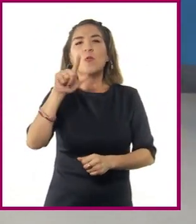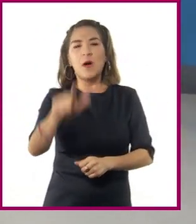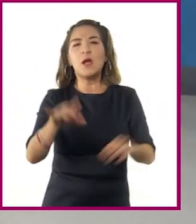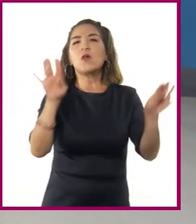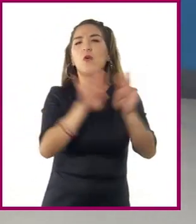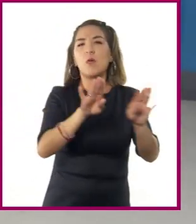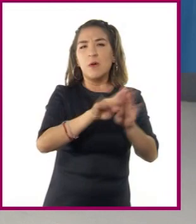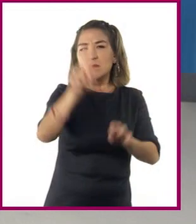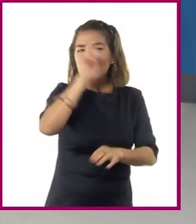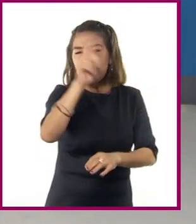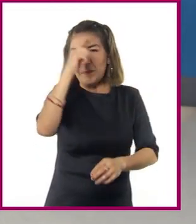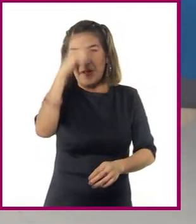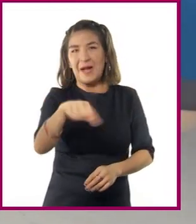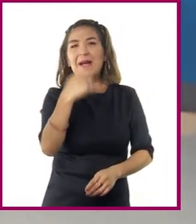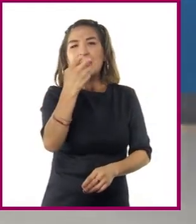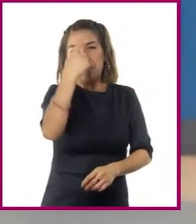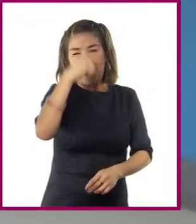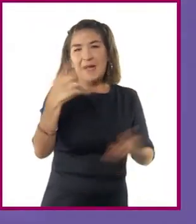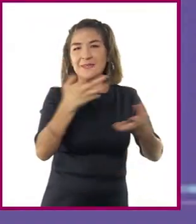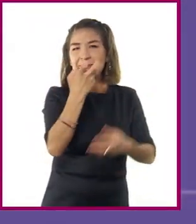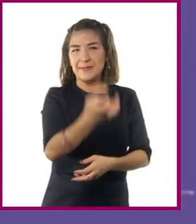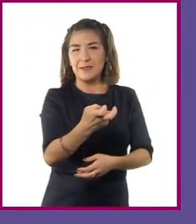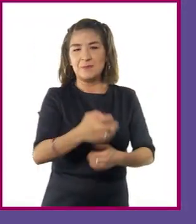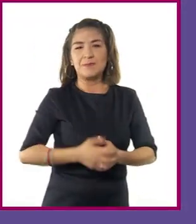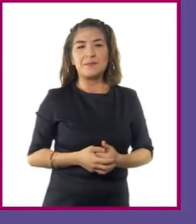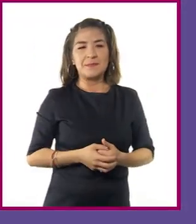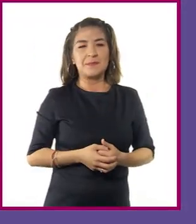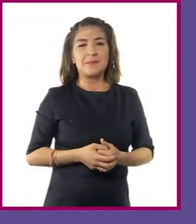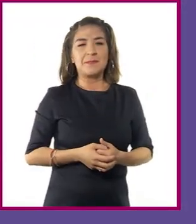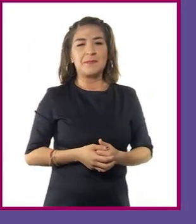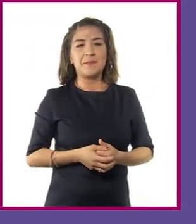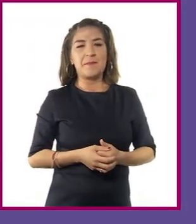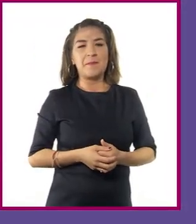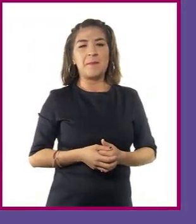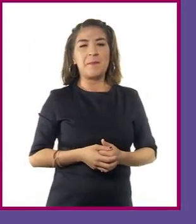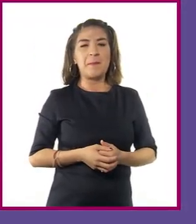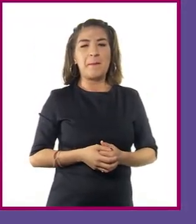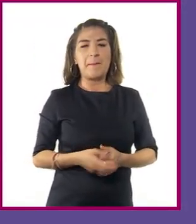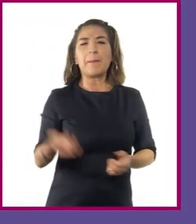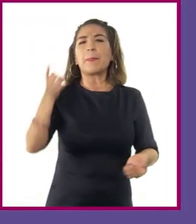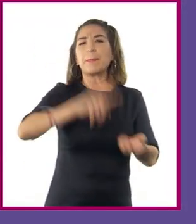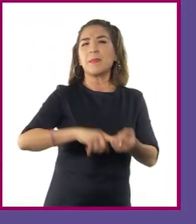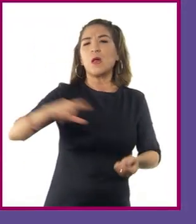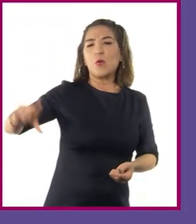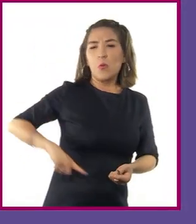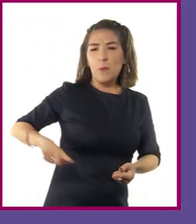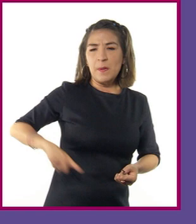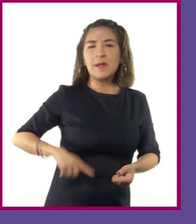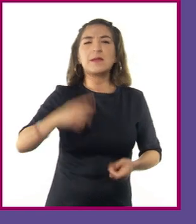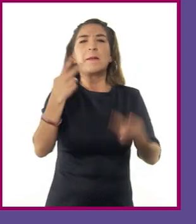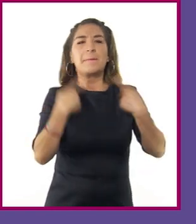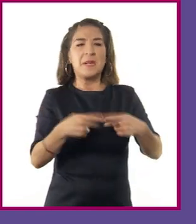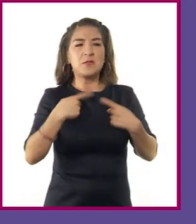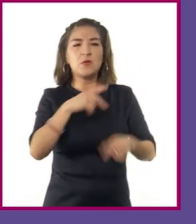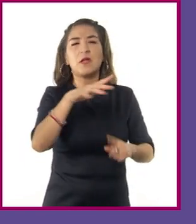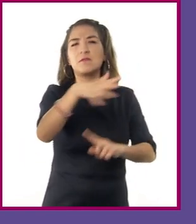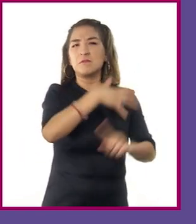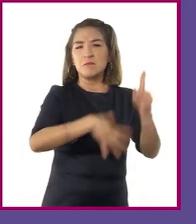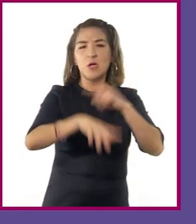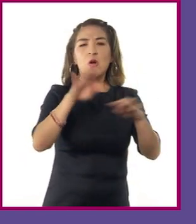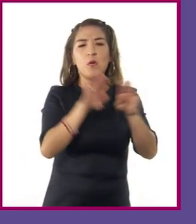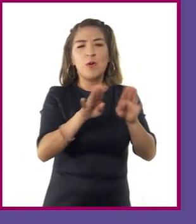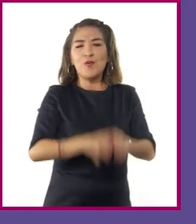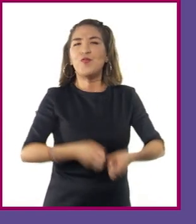podemos realizar esta colaboración. Colaboración entre autoridades y ciudadanos para fortalecer